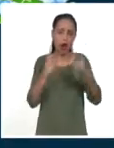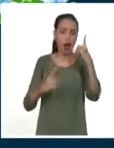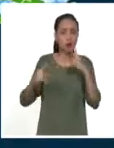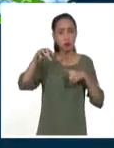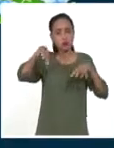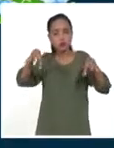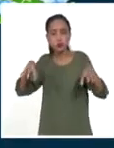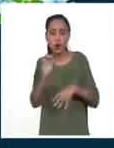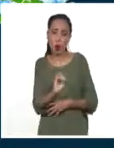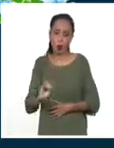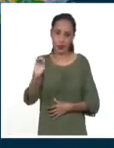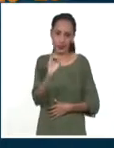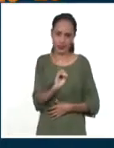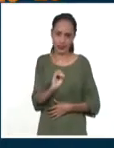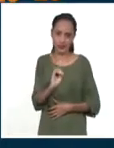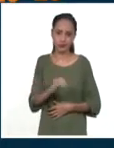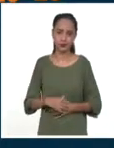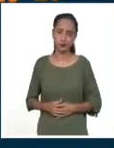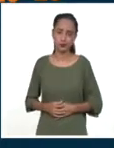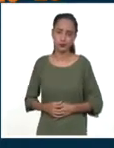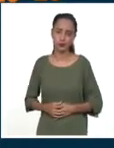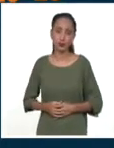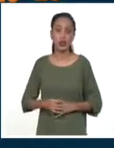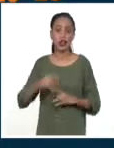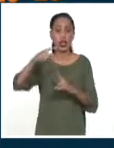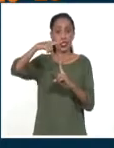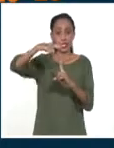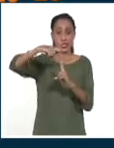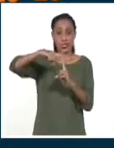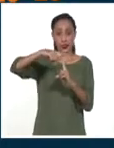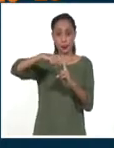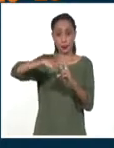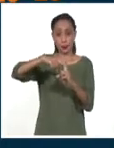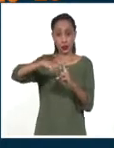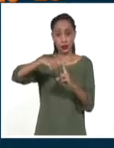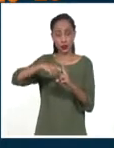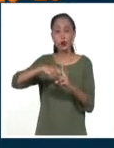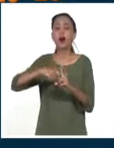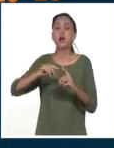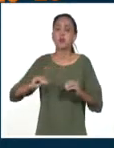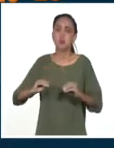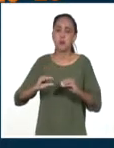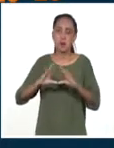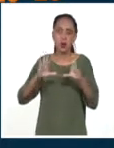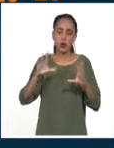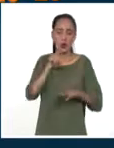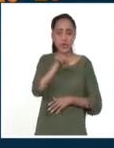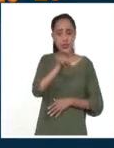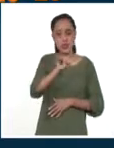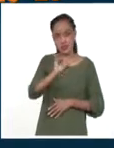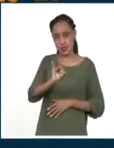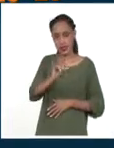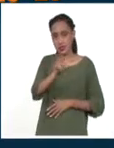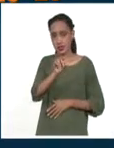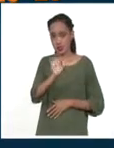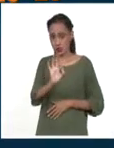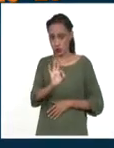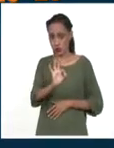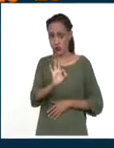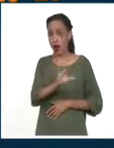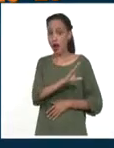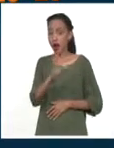parte oriental. Y en cuanto a las temperaturas, la madrugada con mínimas de 17, 18 grados hasta 21 grados